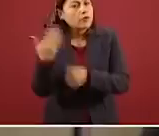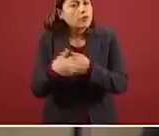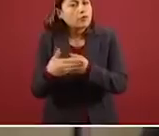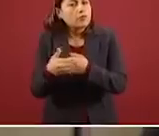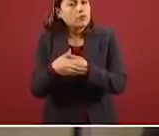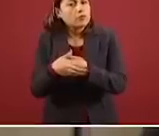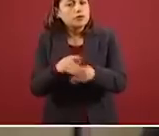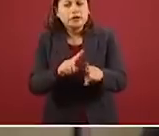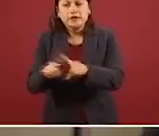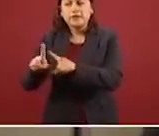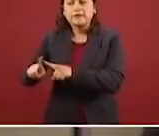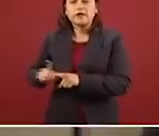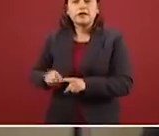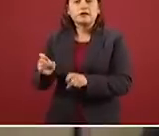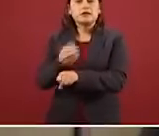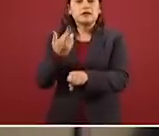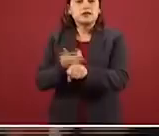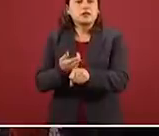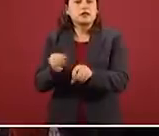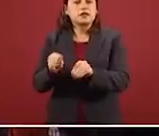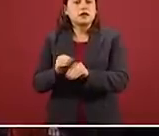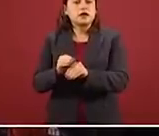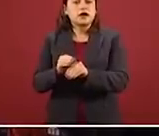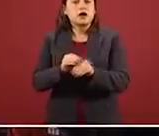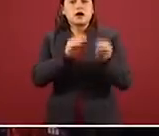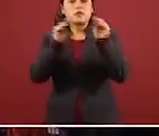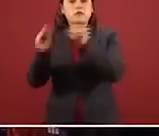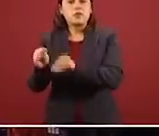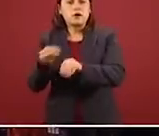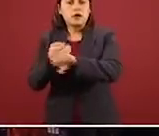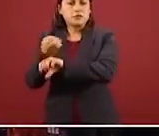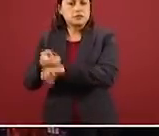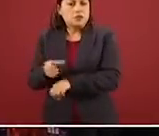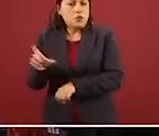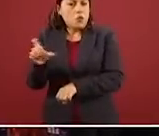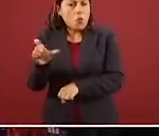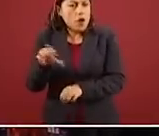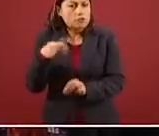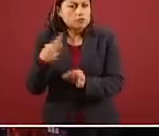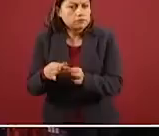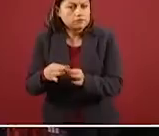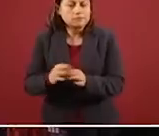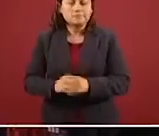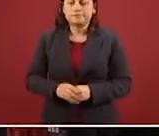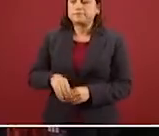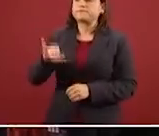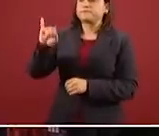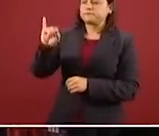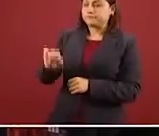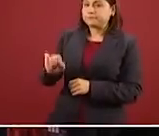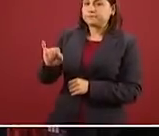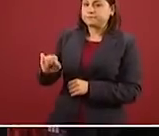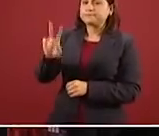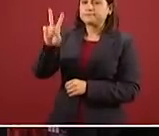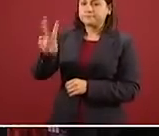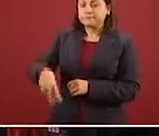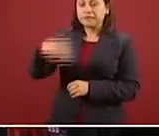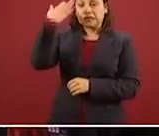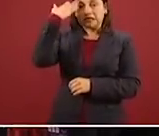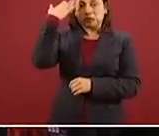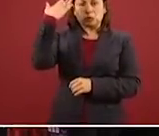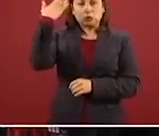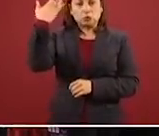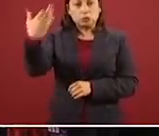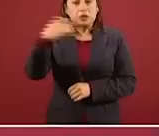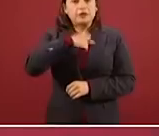todas las dependencias en los estados? Sería mi primera pregunta. Sí, nos ha llevado tiempo, vamos muy lentos en